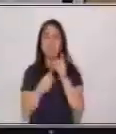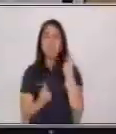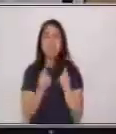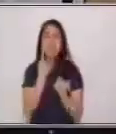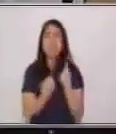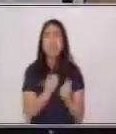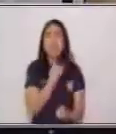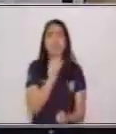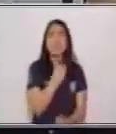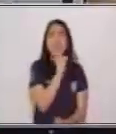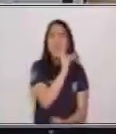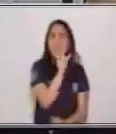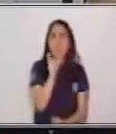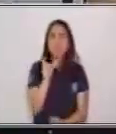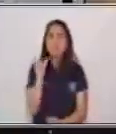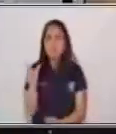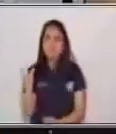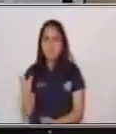palabra esdrújula,